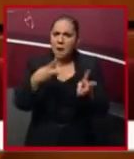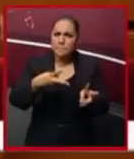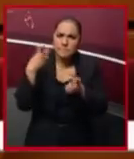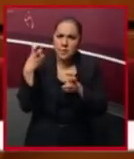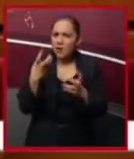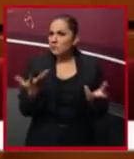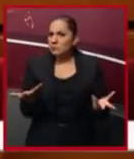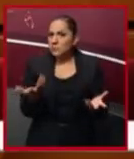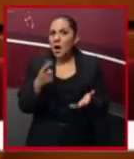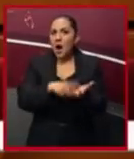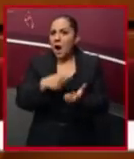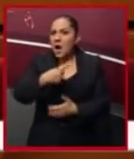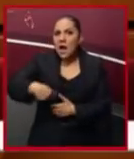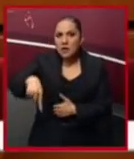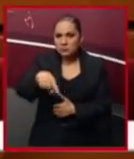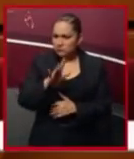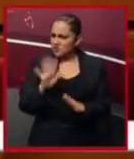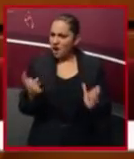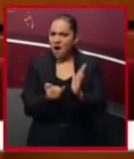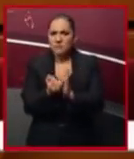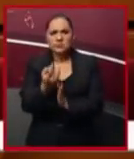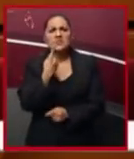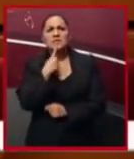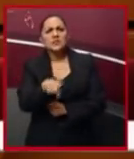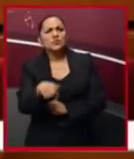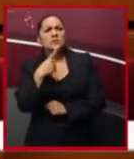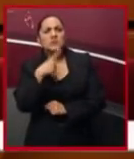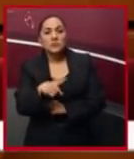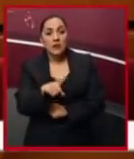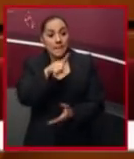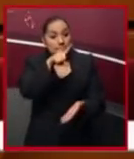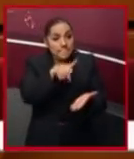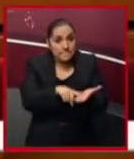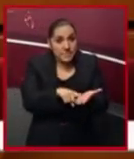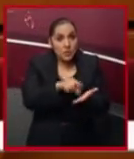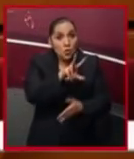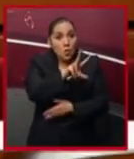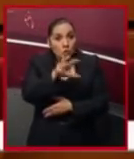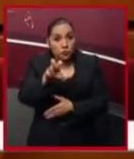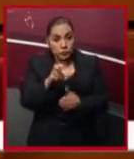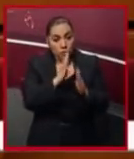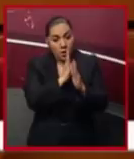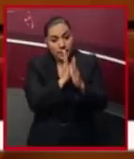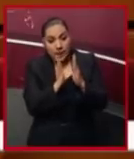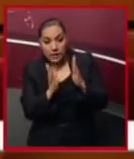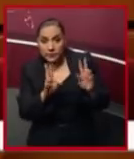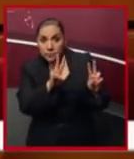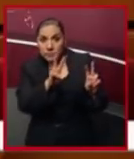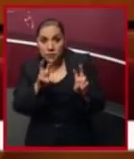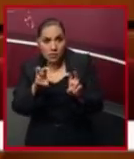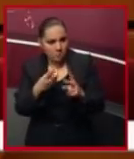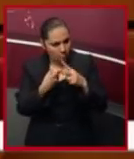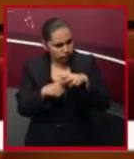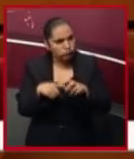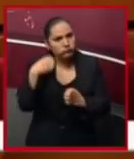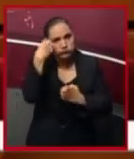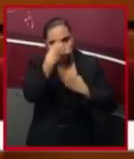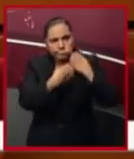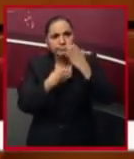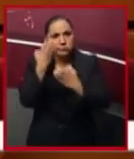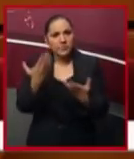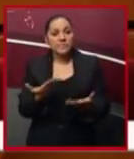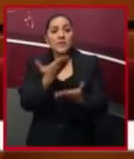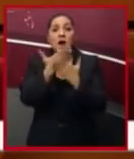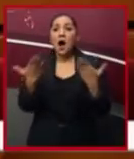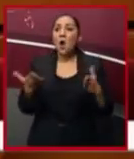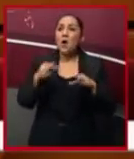ya interpuestas? Más de 1,800 carpetas de investigación abiertas, que no se han salido a dar golpes